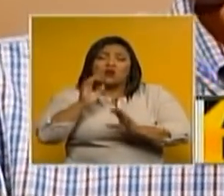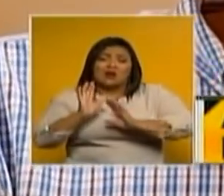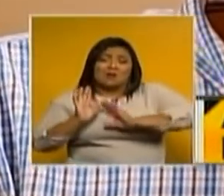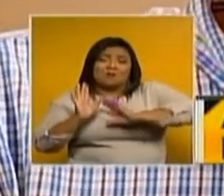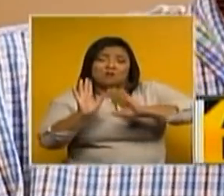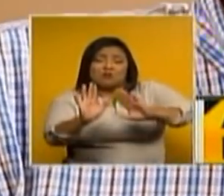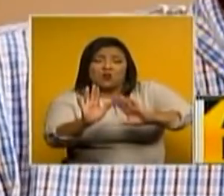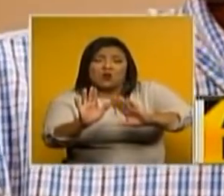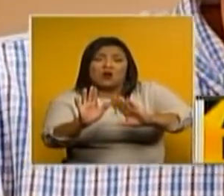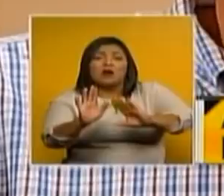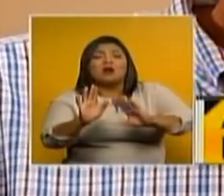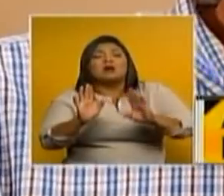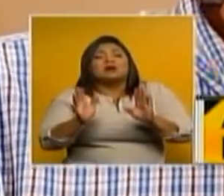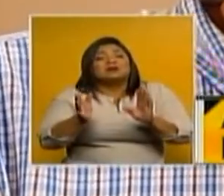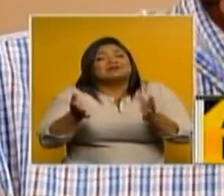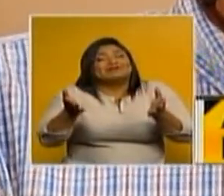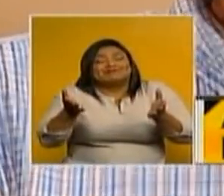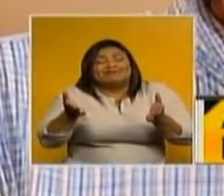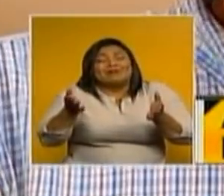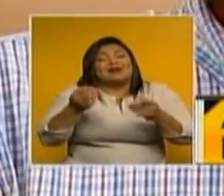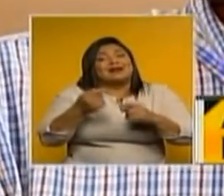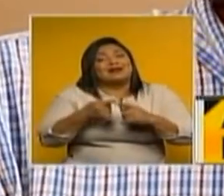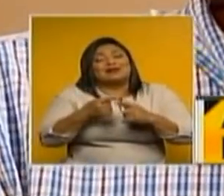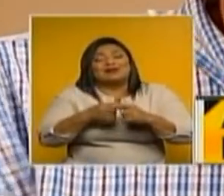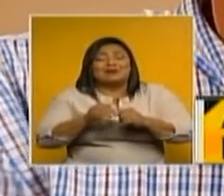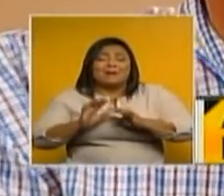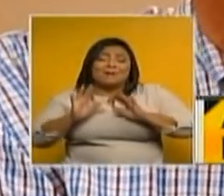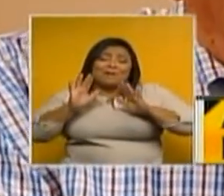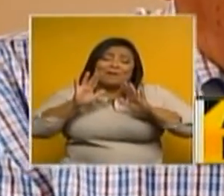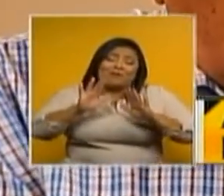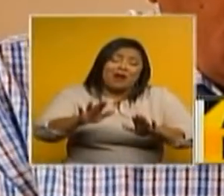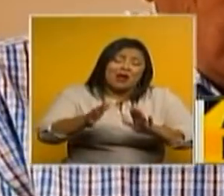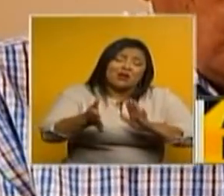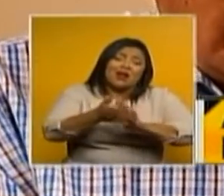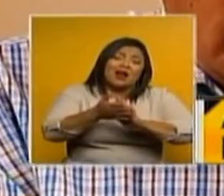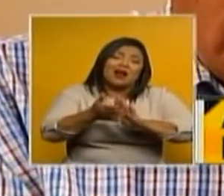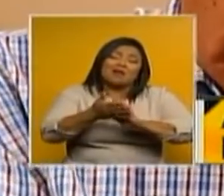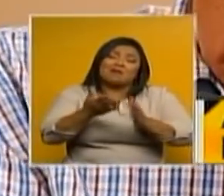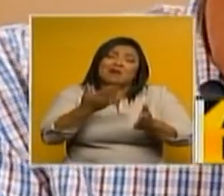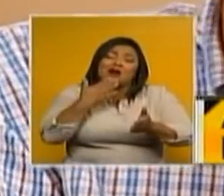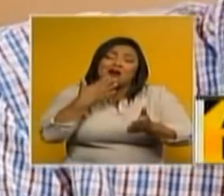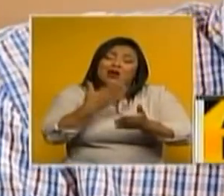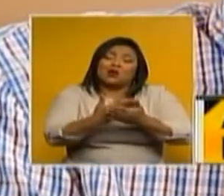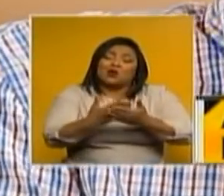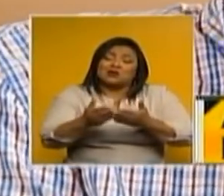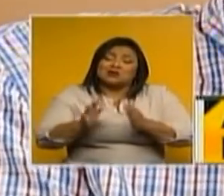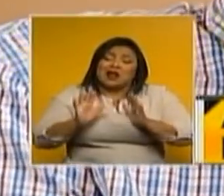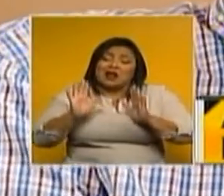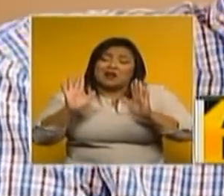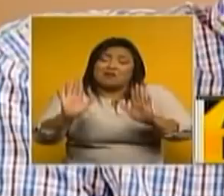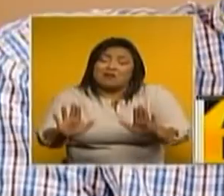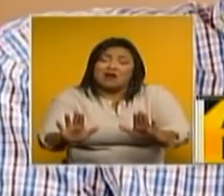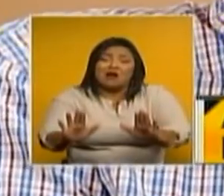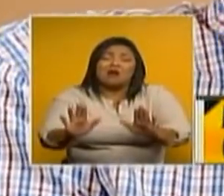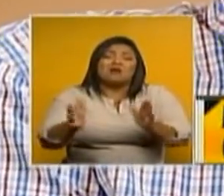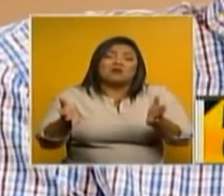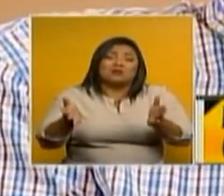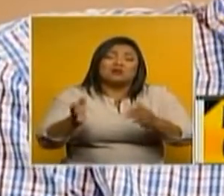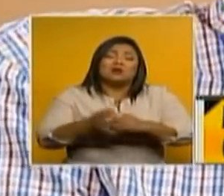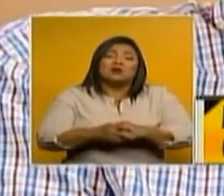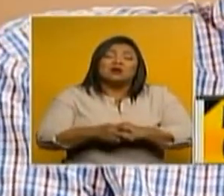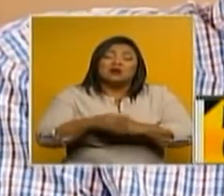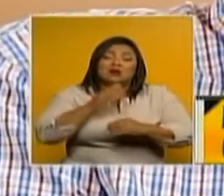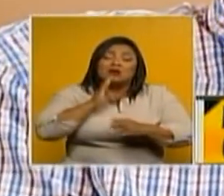y para mala suerte cayó, y justamente entiendo que él apoyó en su mano